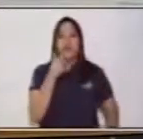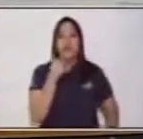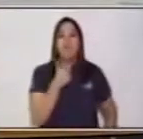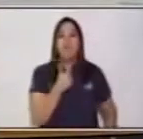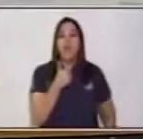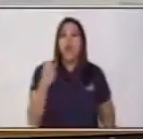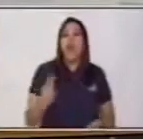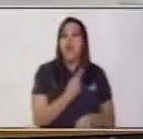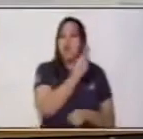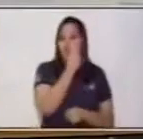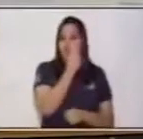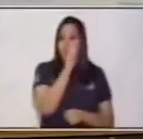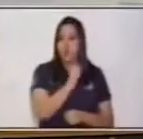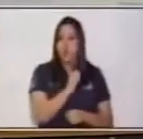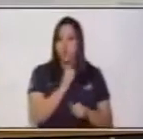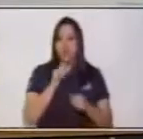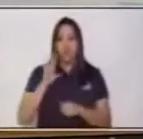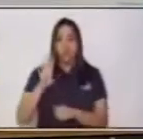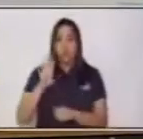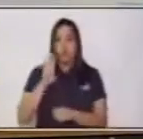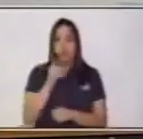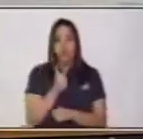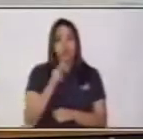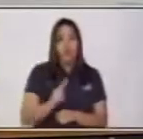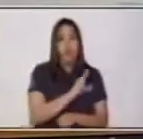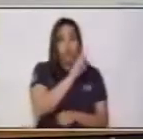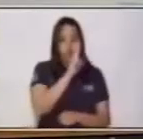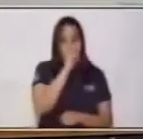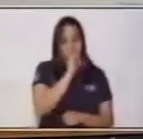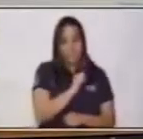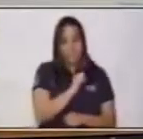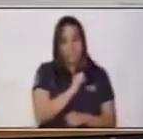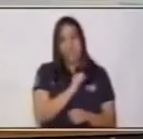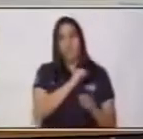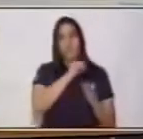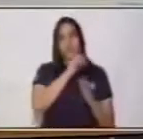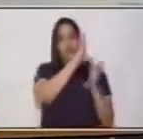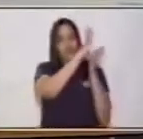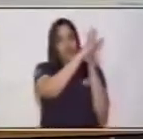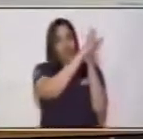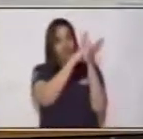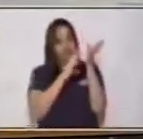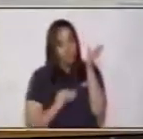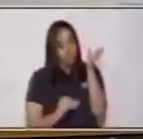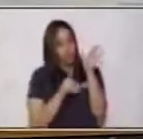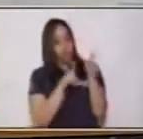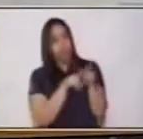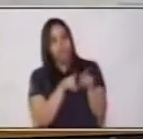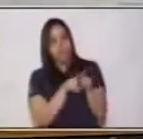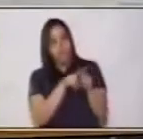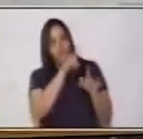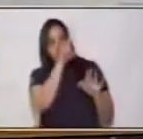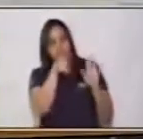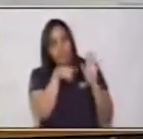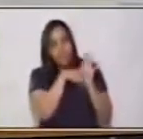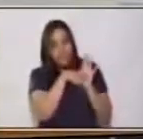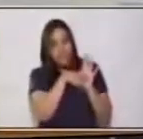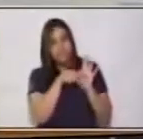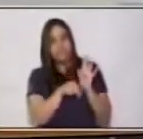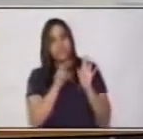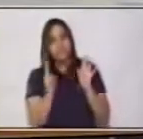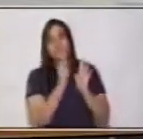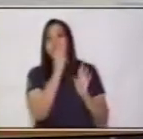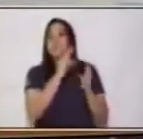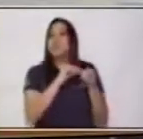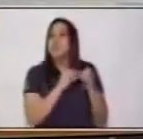al cuadrado. Bajamos el signo de la operación, menos, que es una diferencia, y vamos al segundo